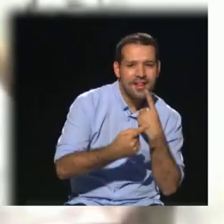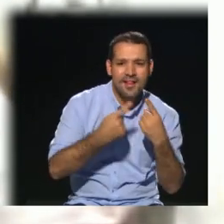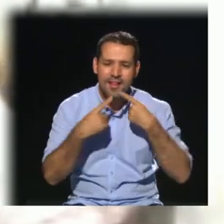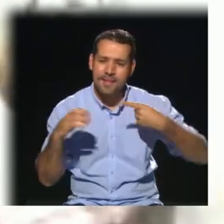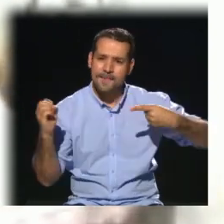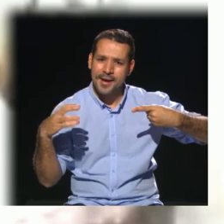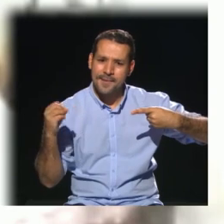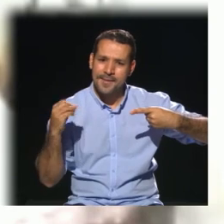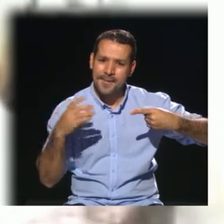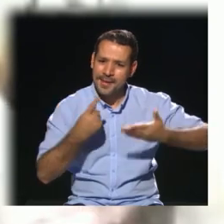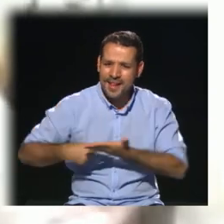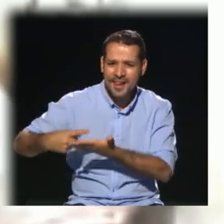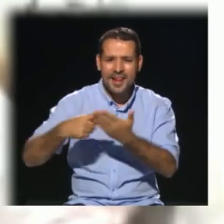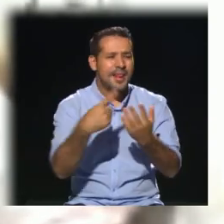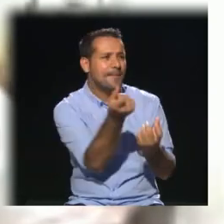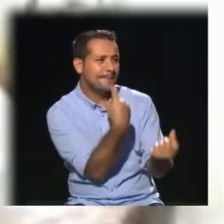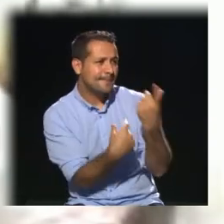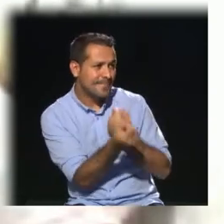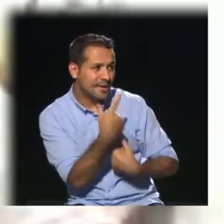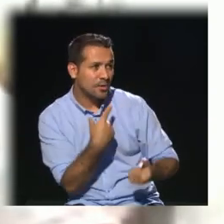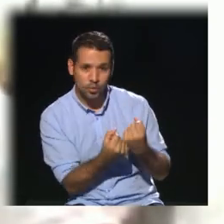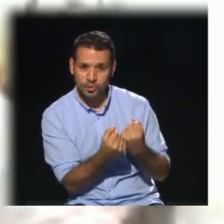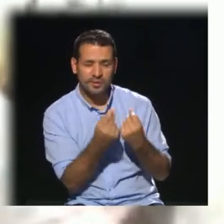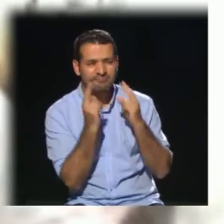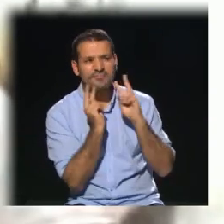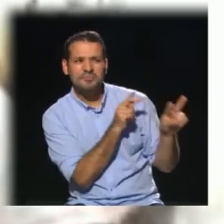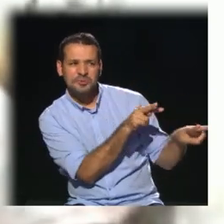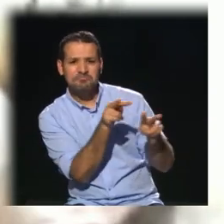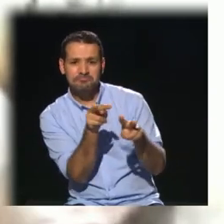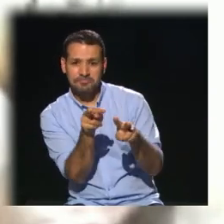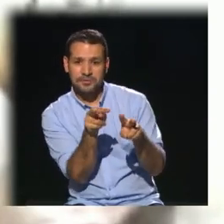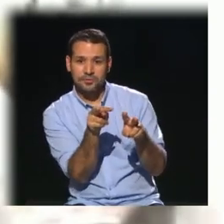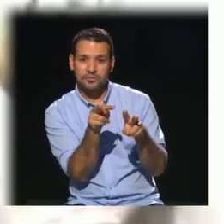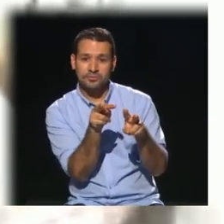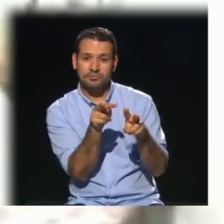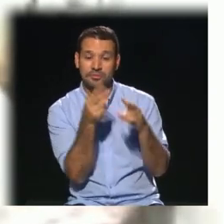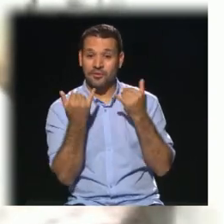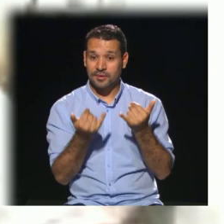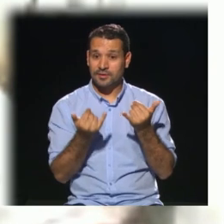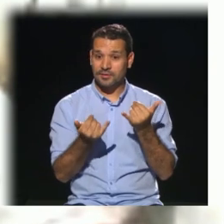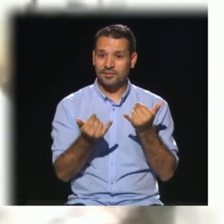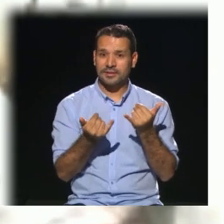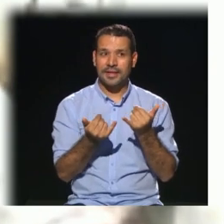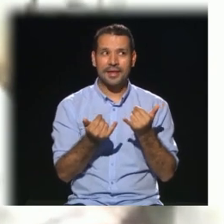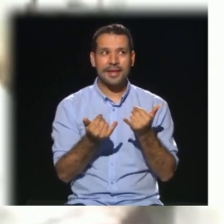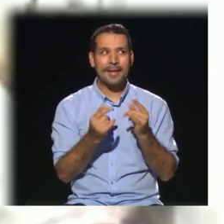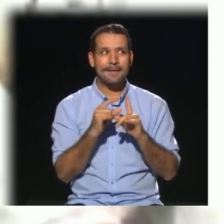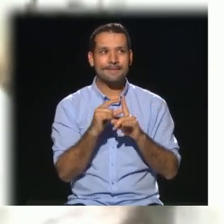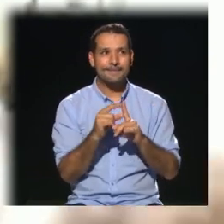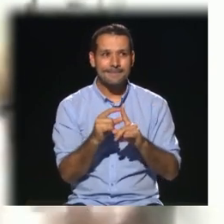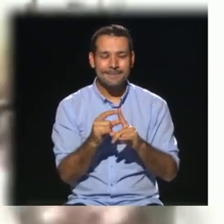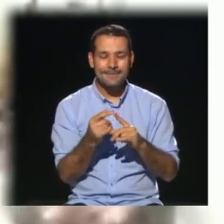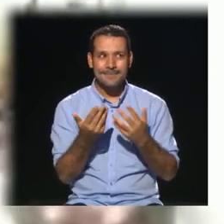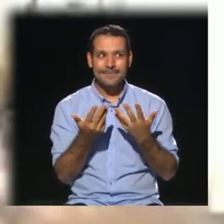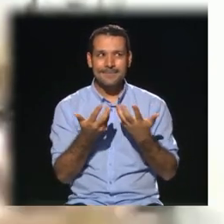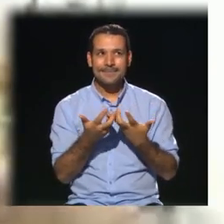Nuestros estudiantes y en general nuestra población nos hemos dado cuenta que somos muy pobres para debatir,